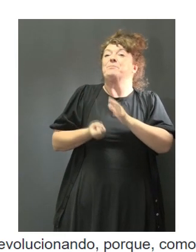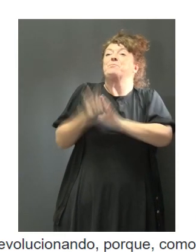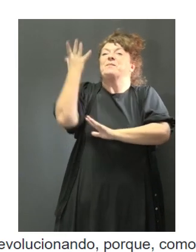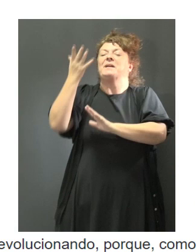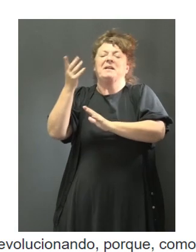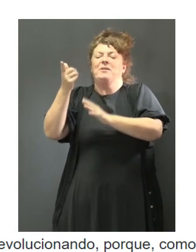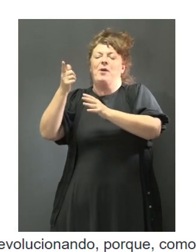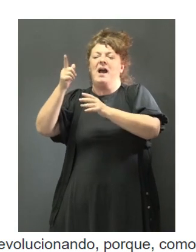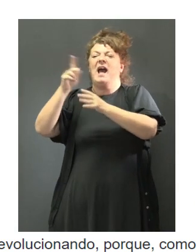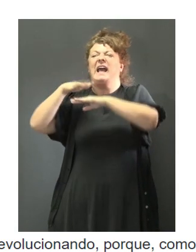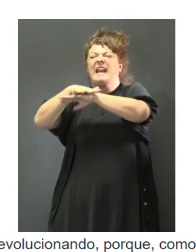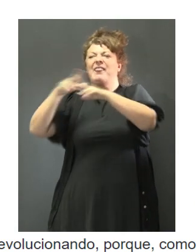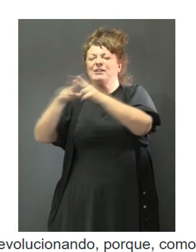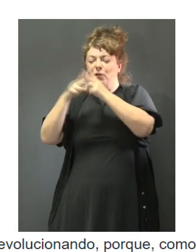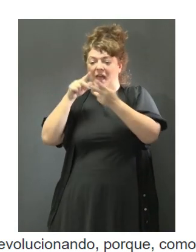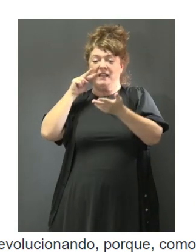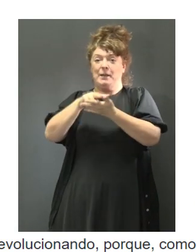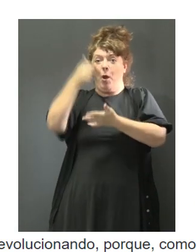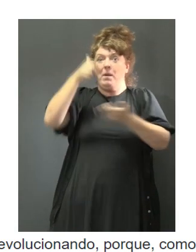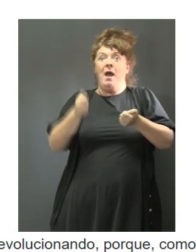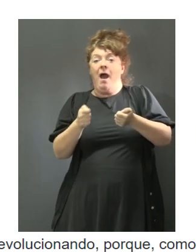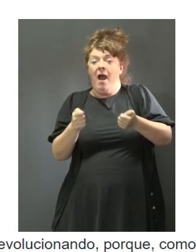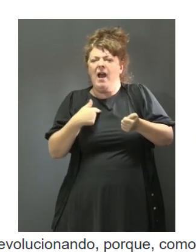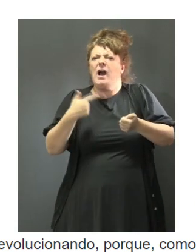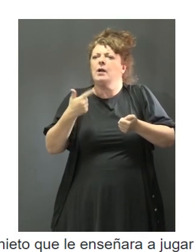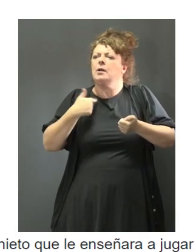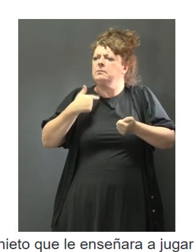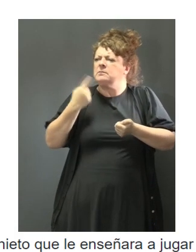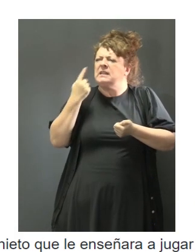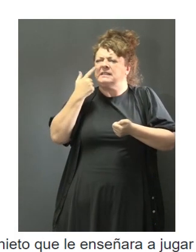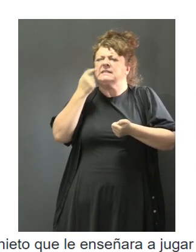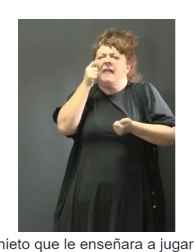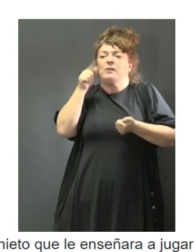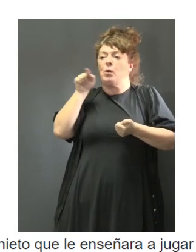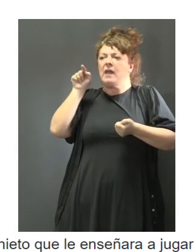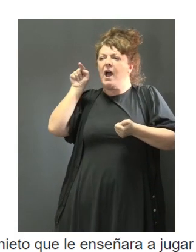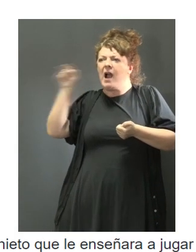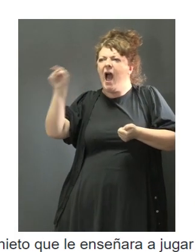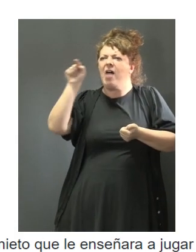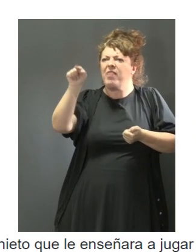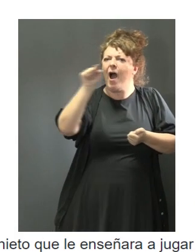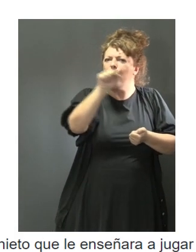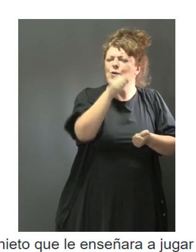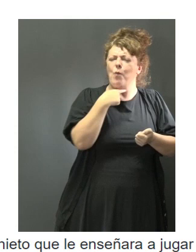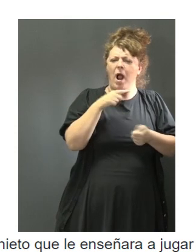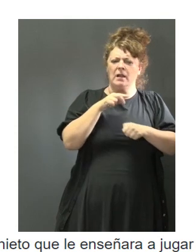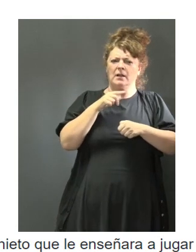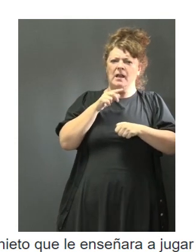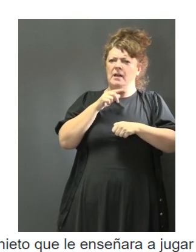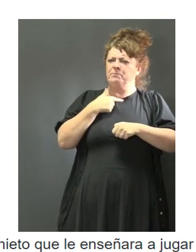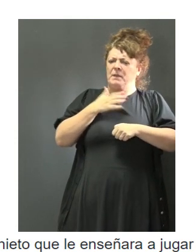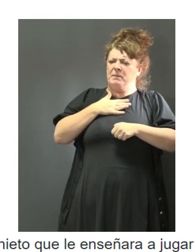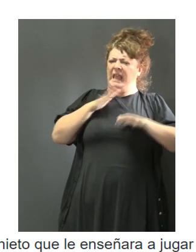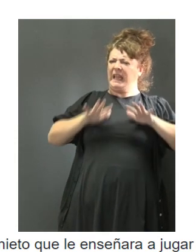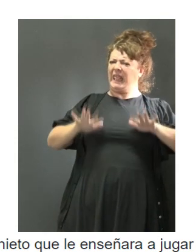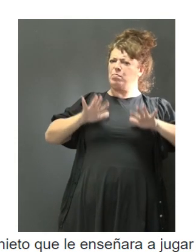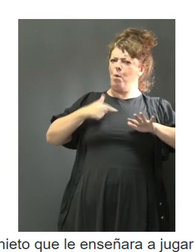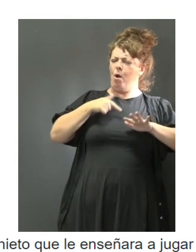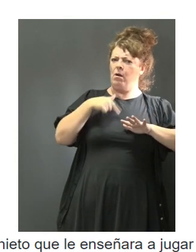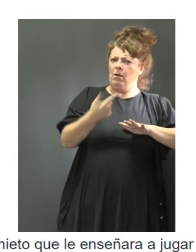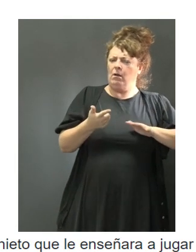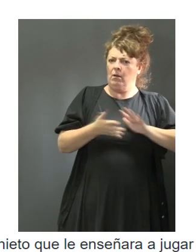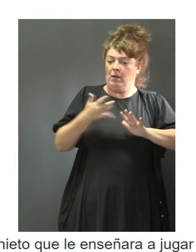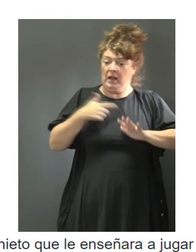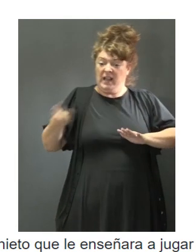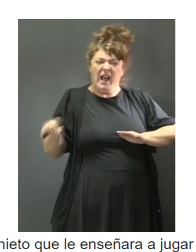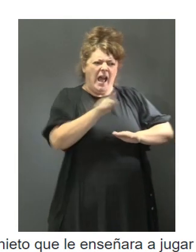es cuando te das cuenta de que no todo el mundo tiene el mismo ritmo de cómo interactuar. Y claro, el chico